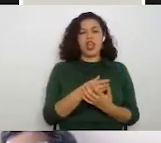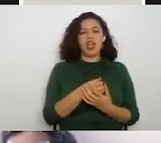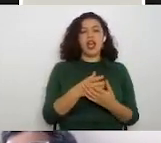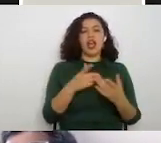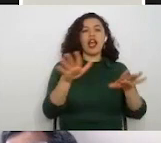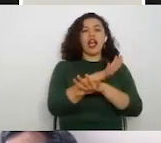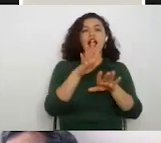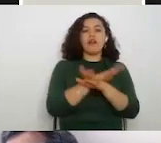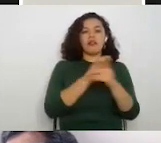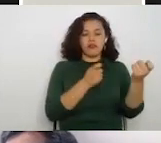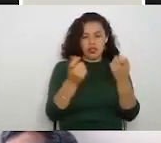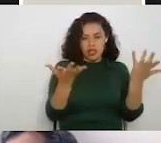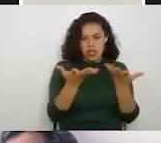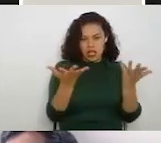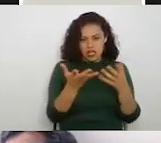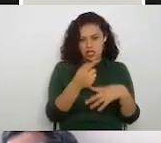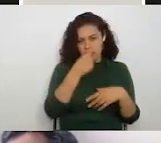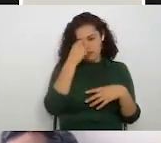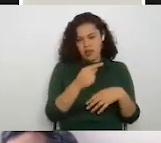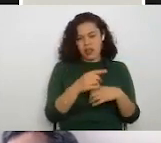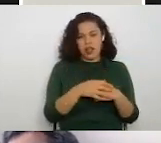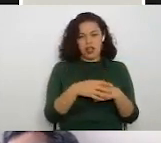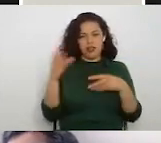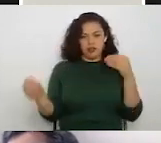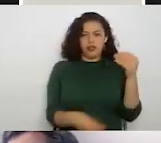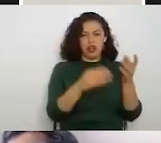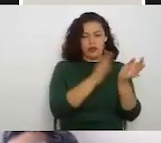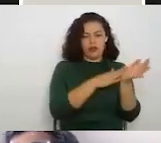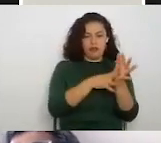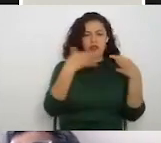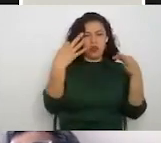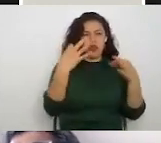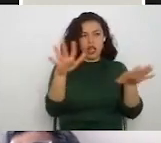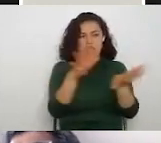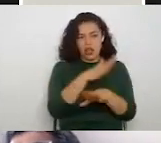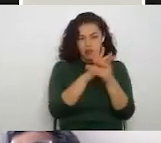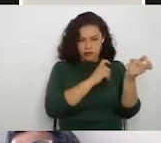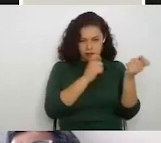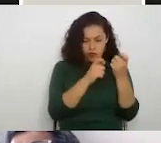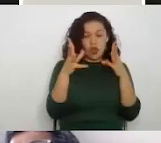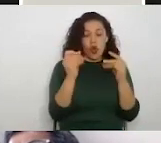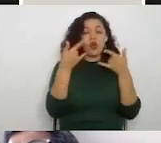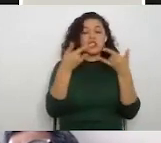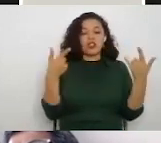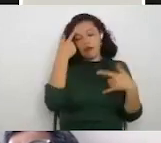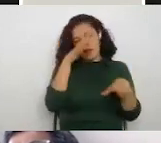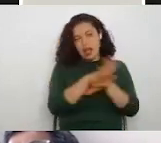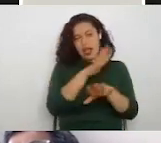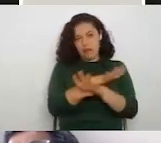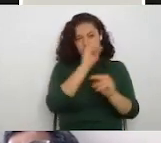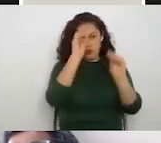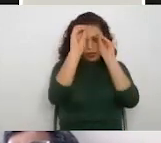realizan, eso es a través de la incorporación de una hoja de control de cambios o de un historial de cambios en donde se